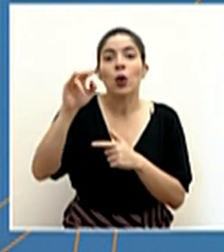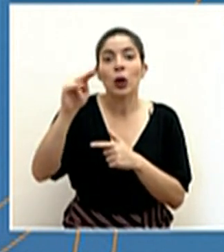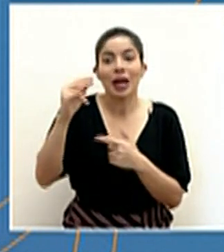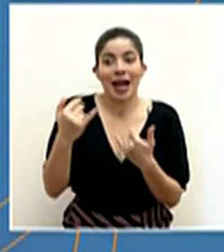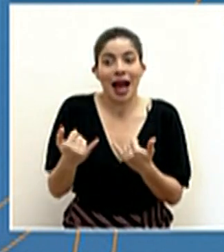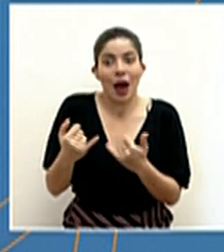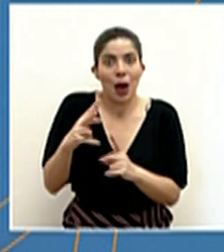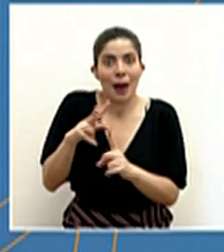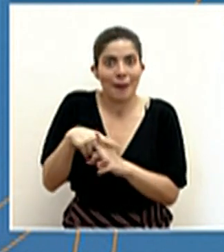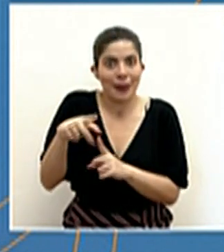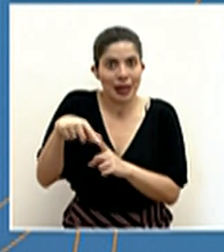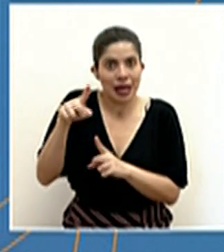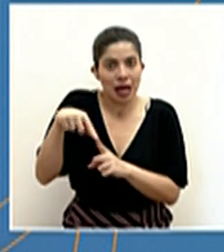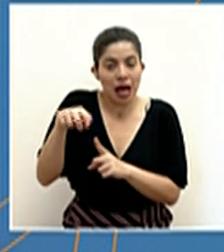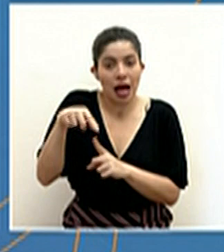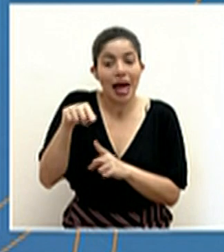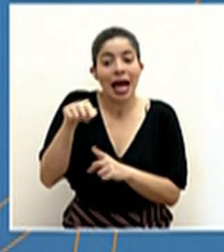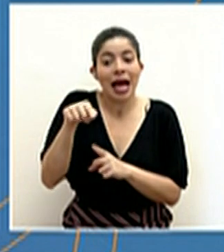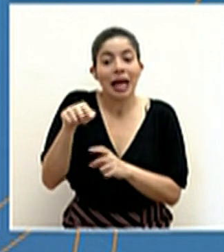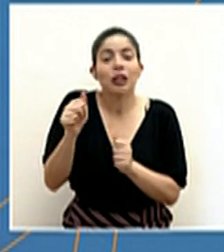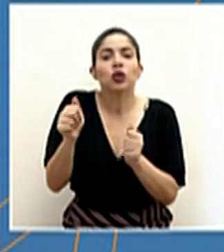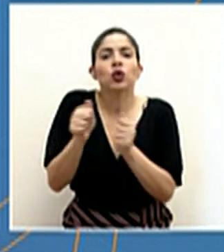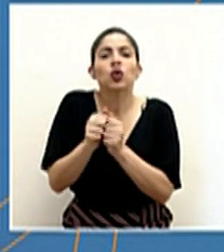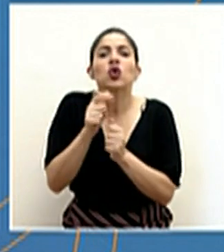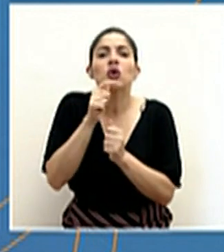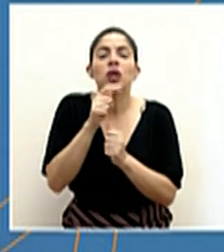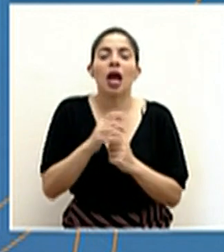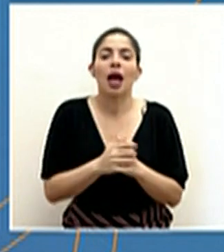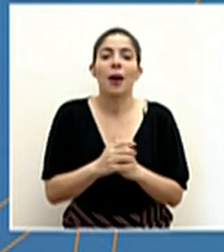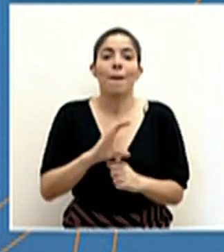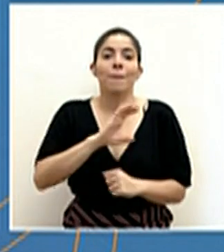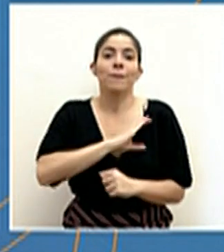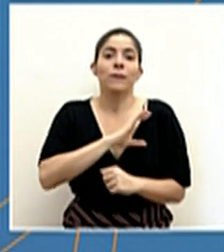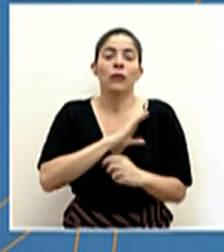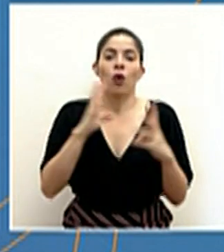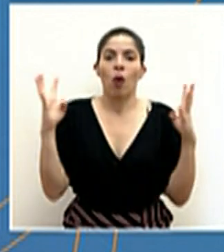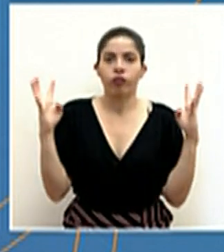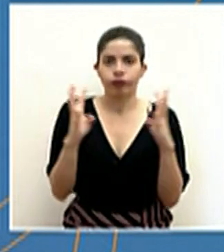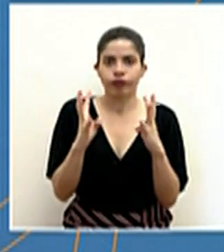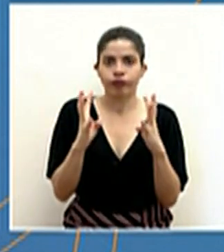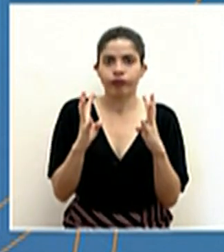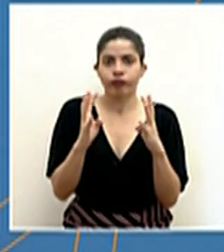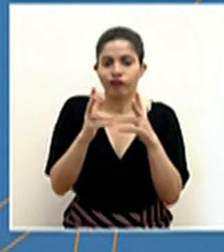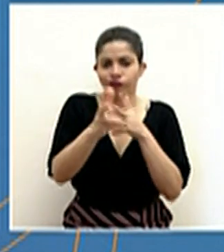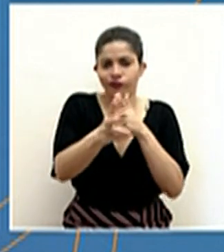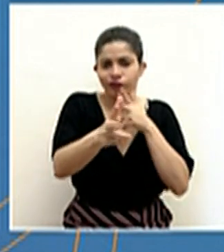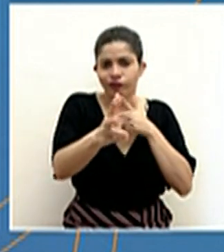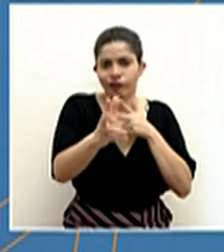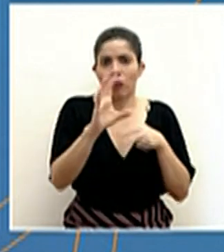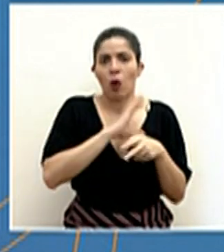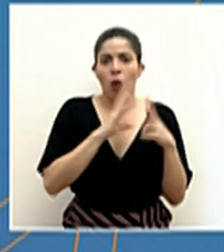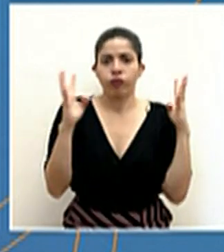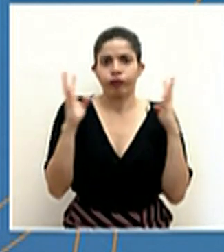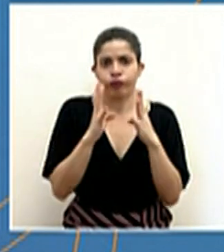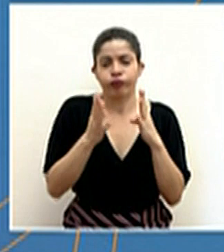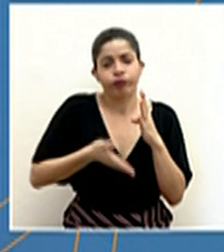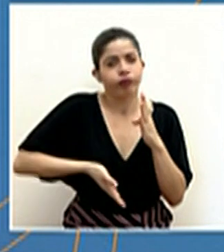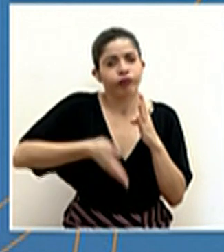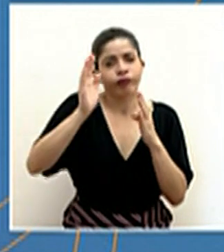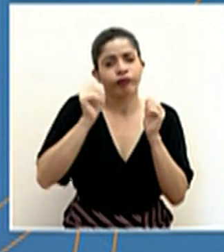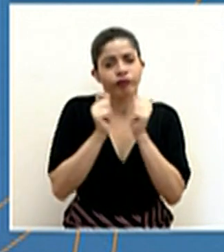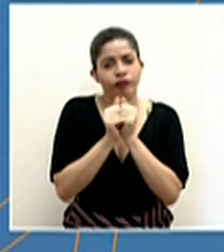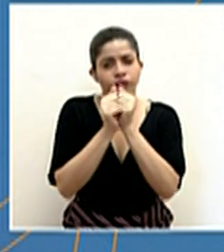ejecutándose en estos momentos. Eso van acompañados de caravanas de la fuerza pública y eso también está en vigor y es